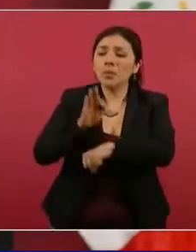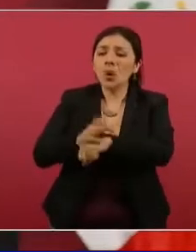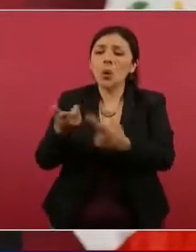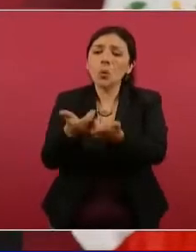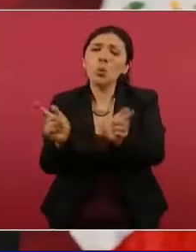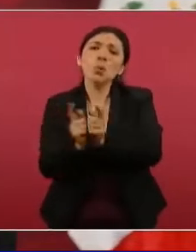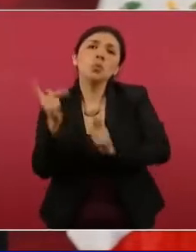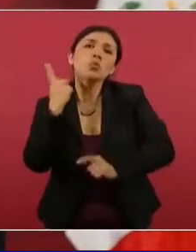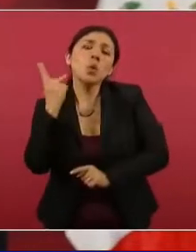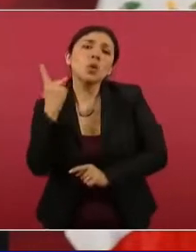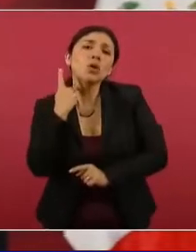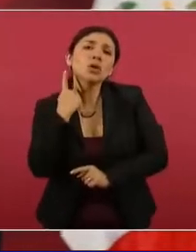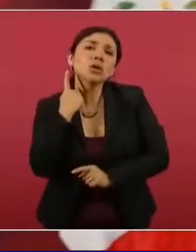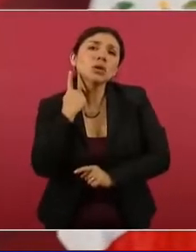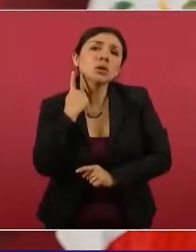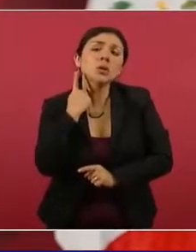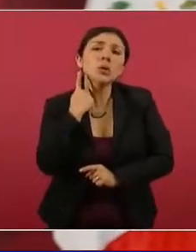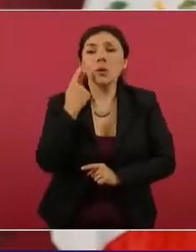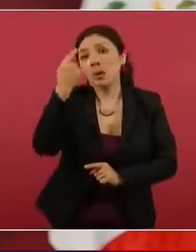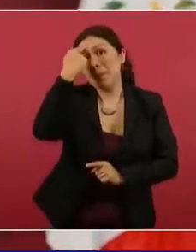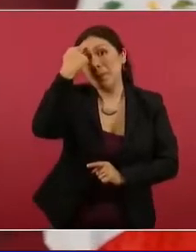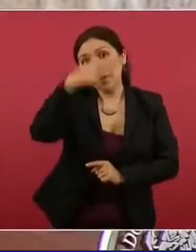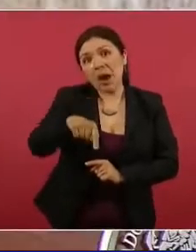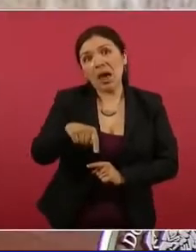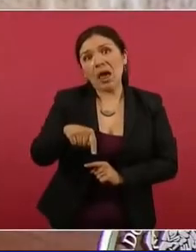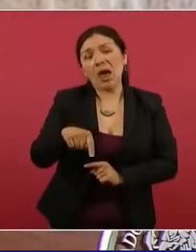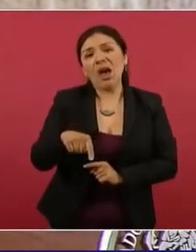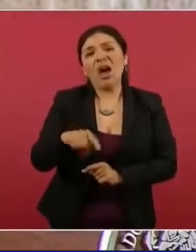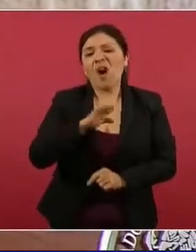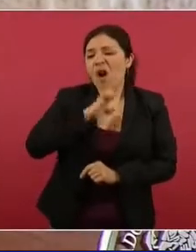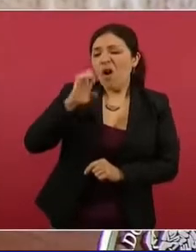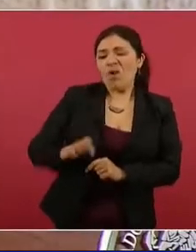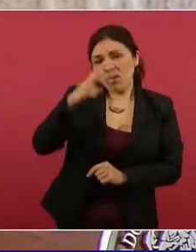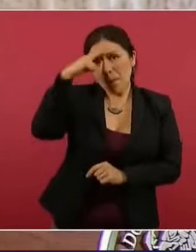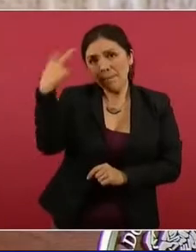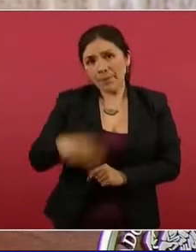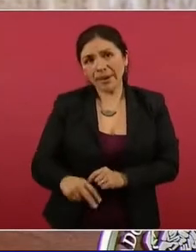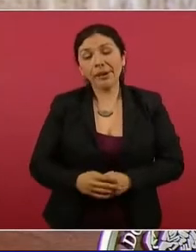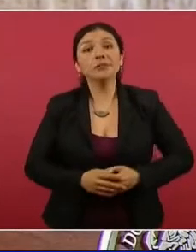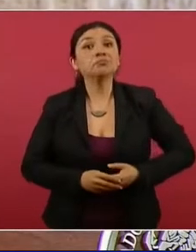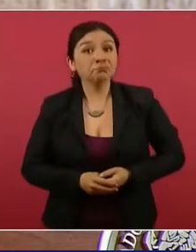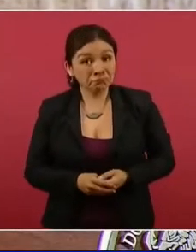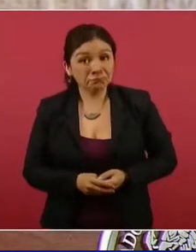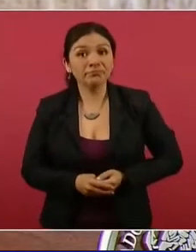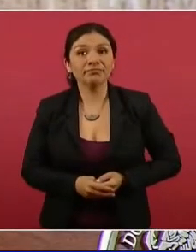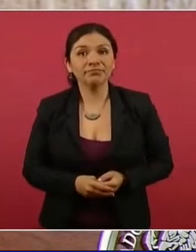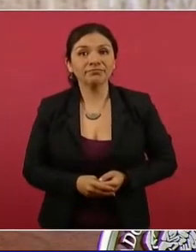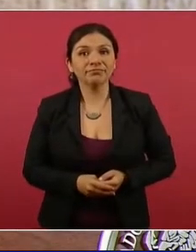un candidato que rechace a México,